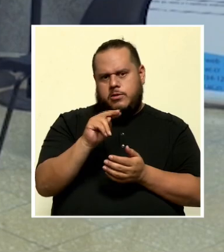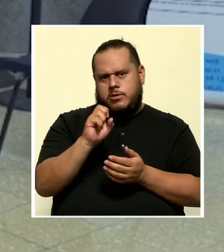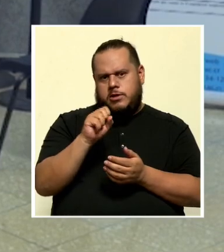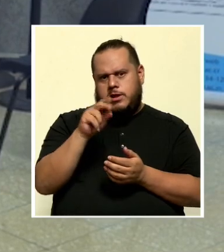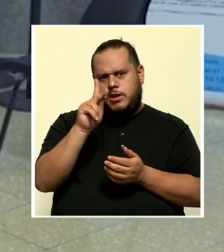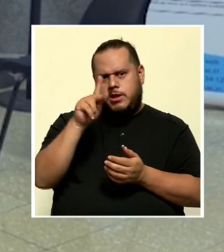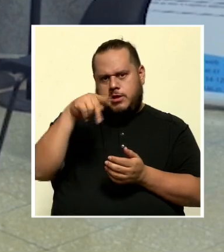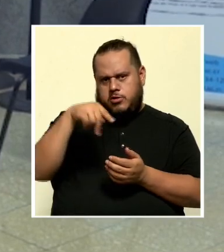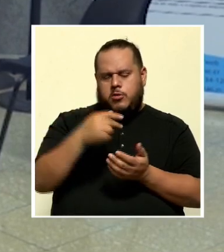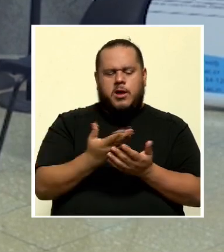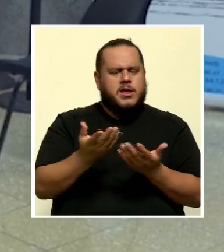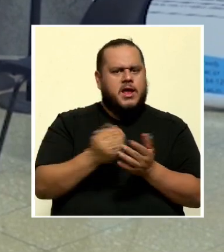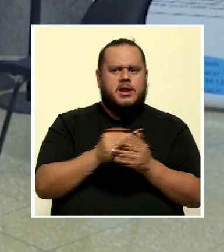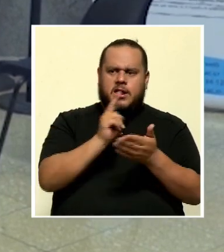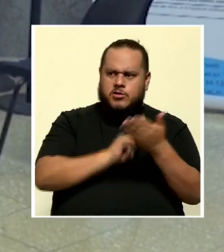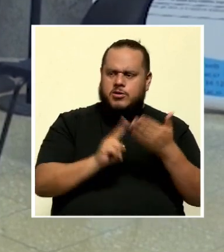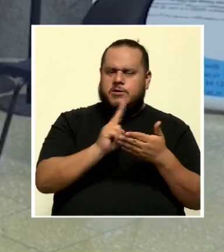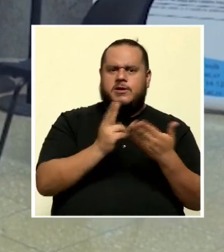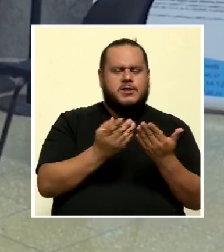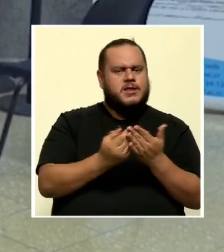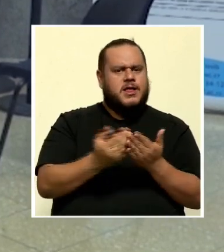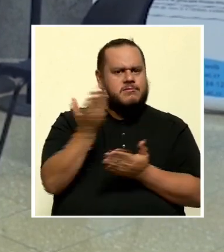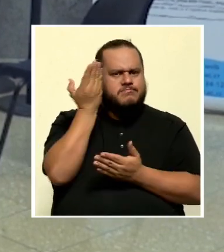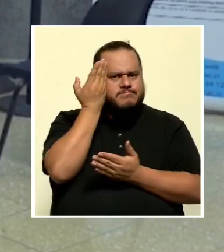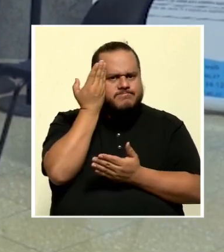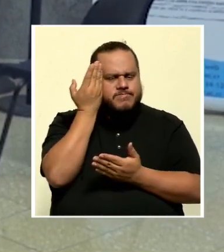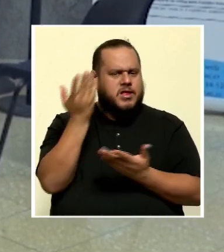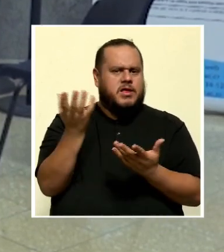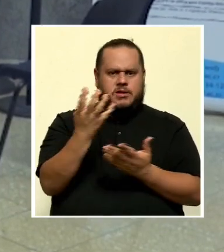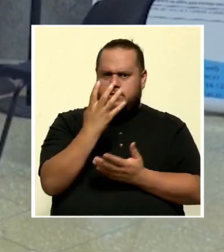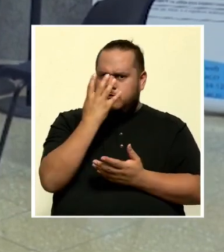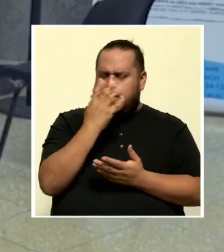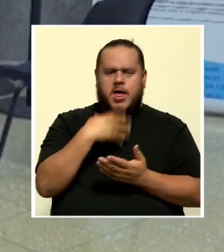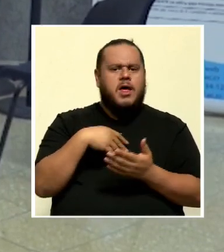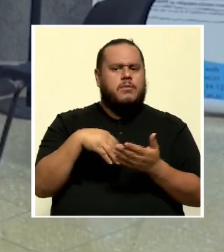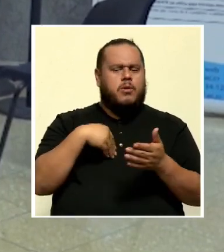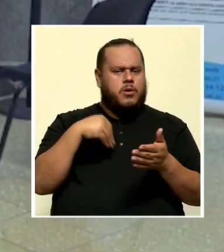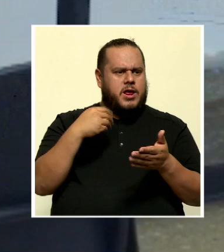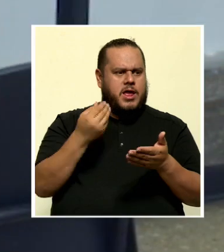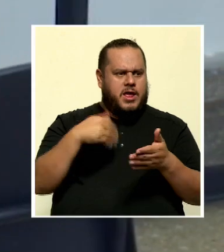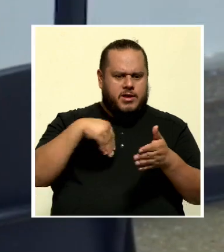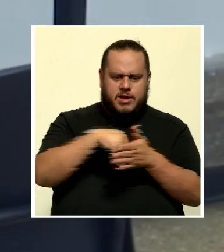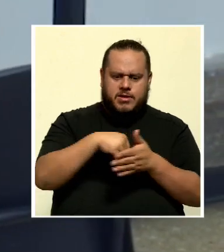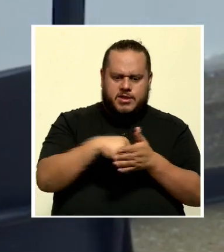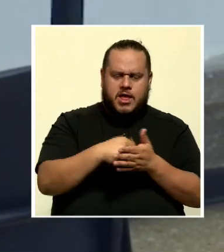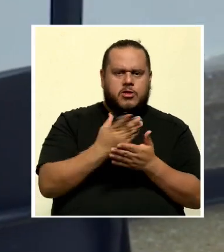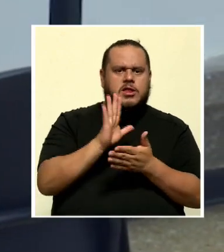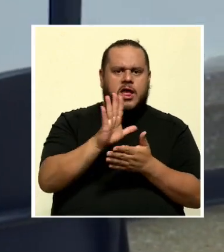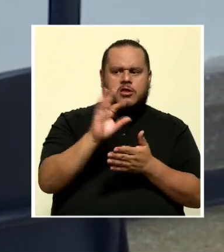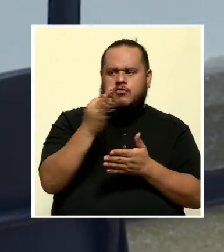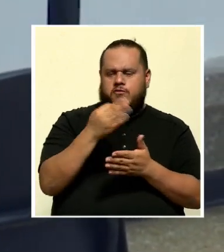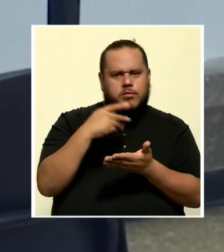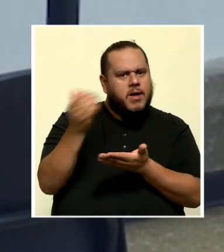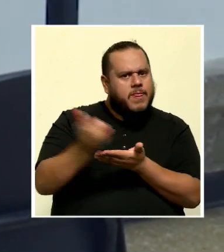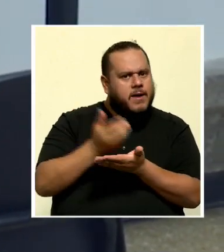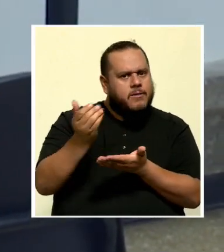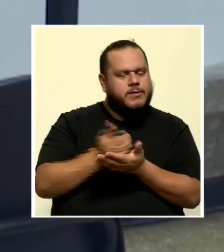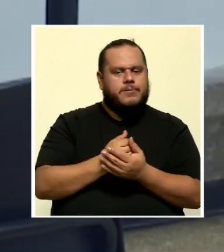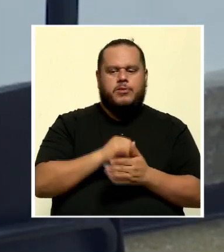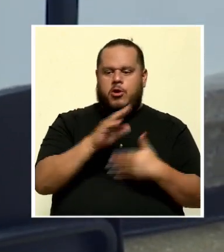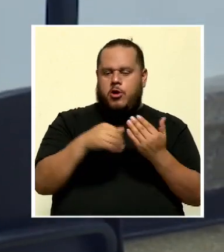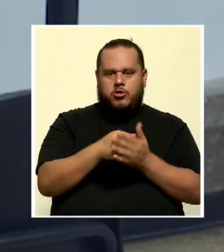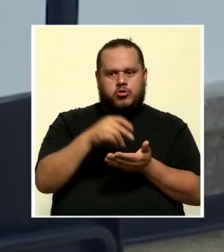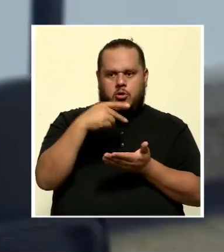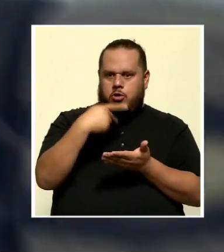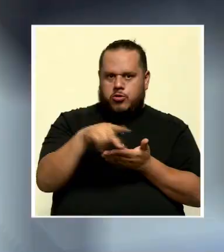mostraron molestas de tener que limitar sus tarifas al modelo de costos aprobado. Todas las tarifas en las diferentes